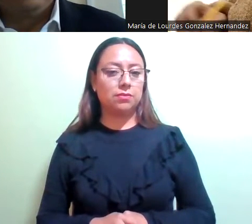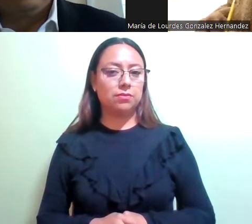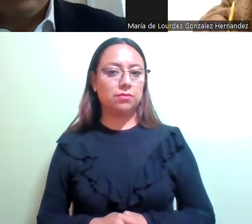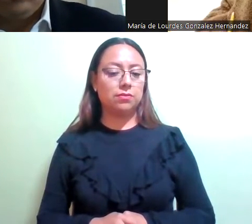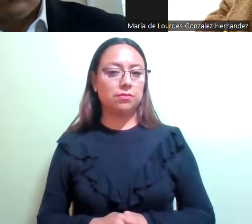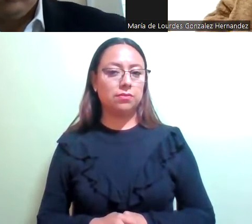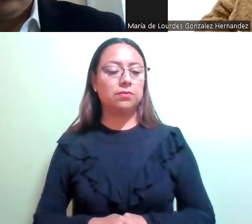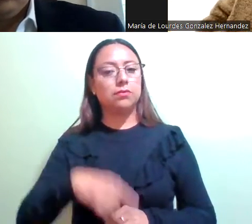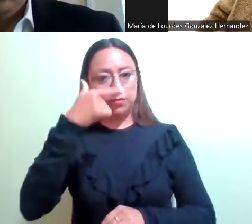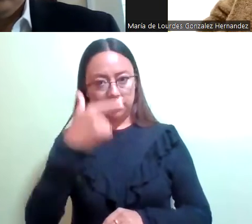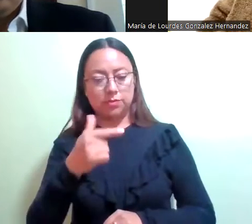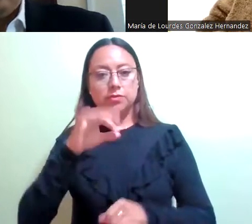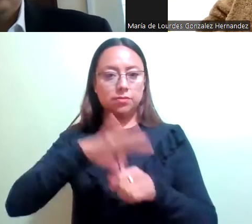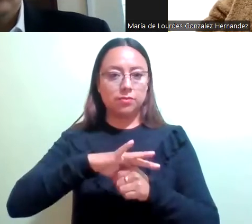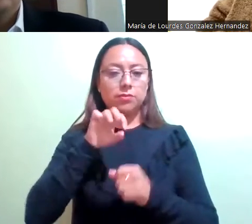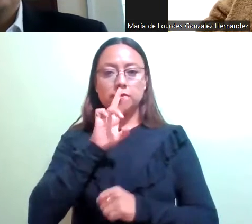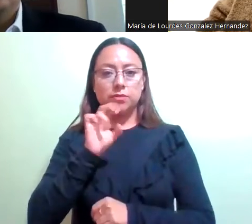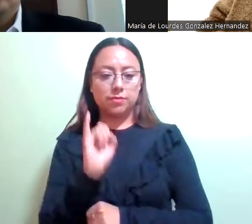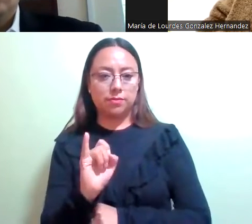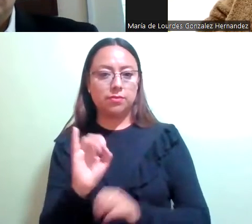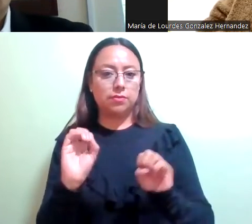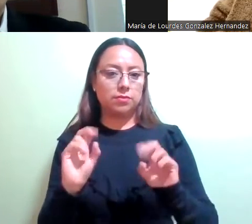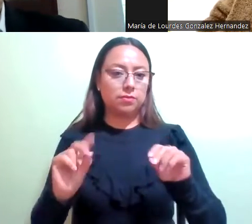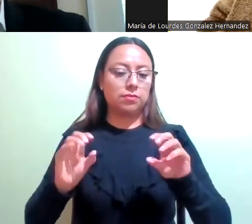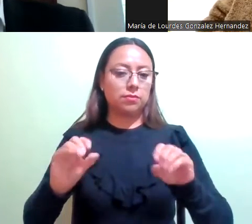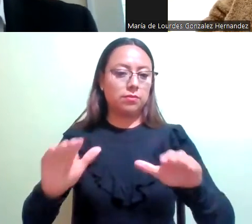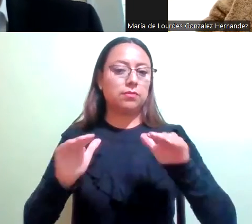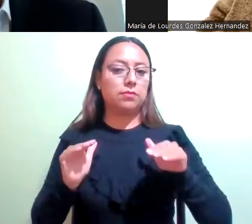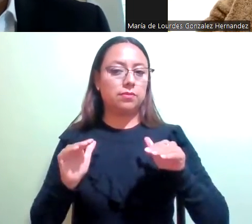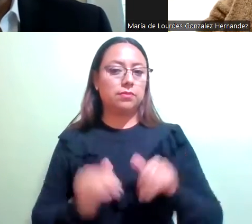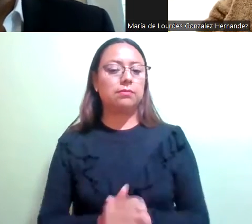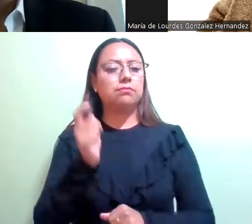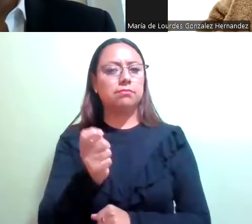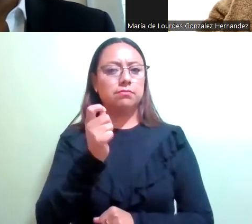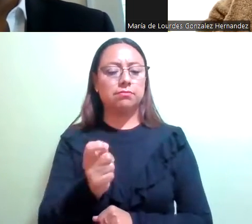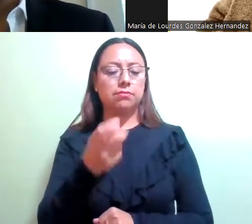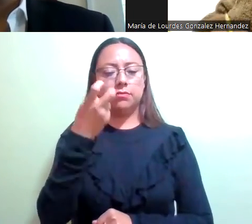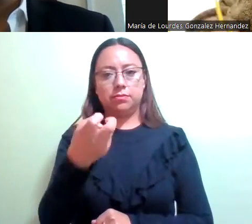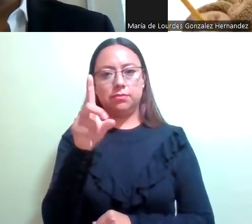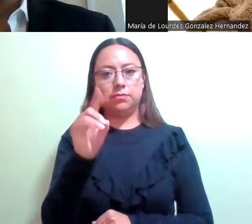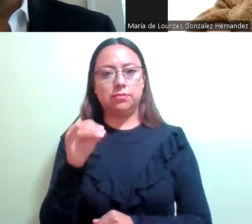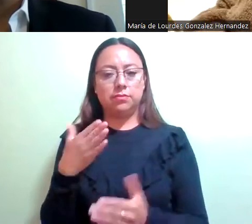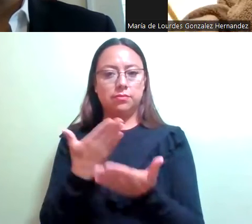Cero, 7 votos a favor, 0 en contra, 0 abstenciones, por lo que,